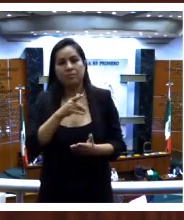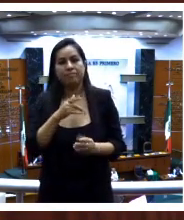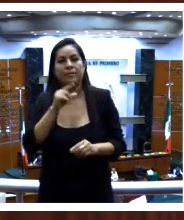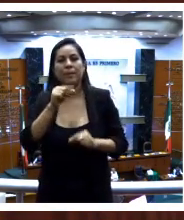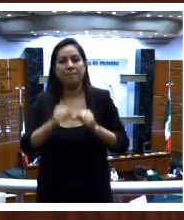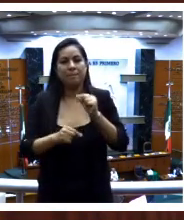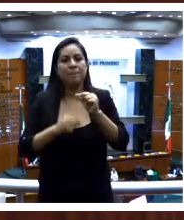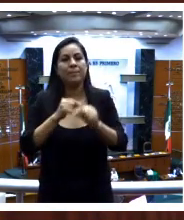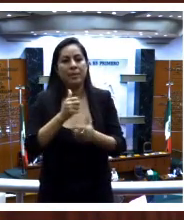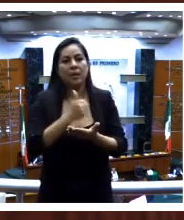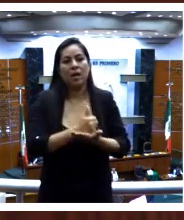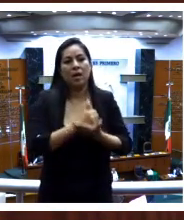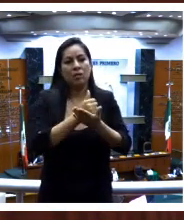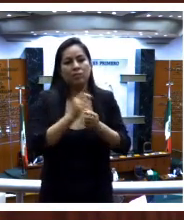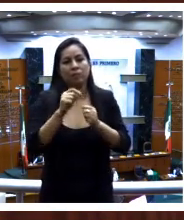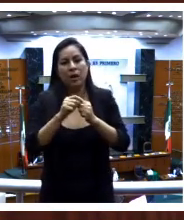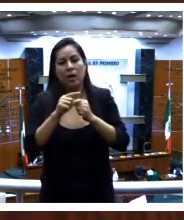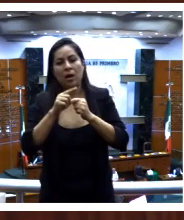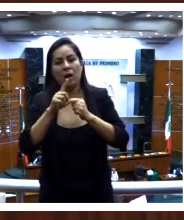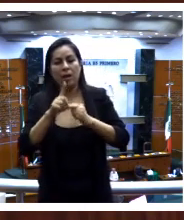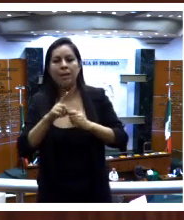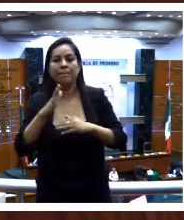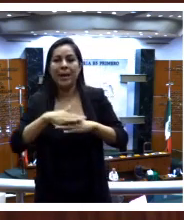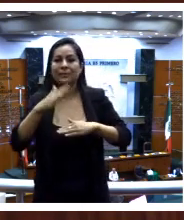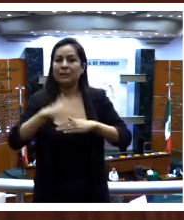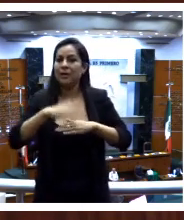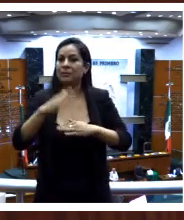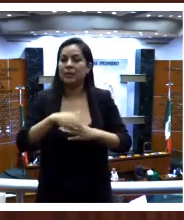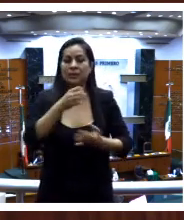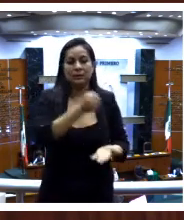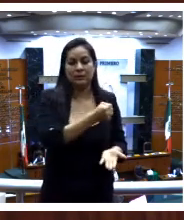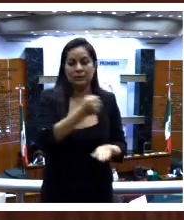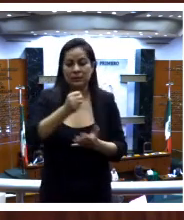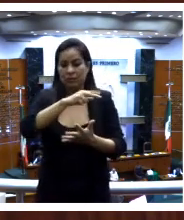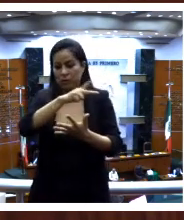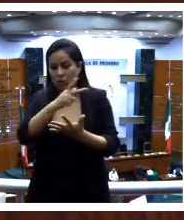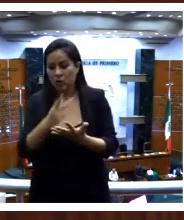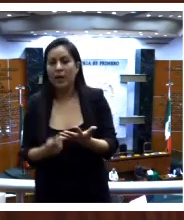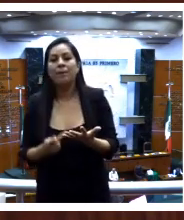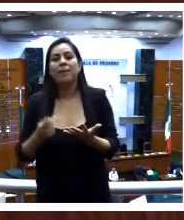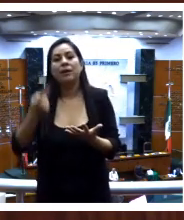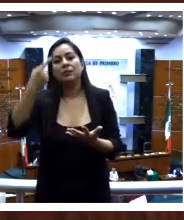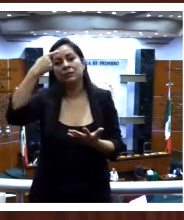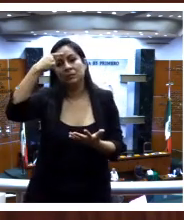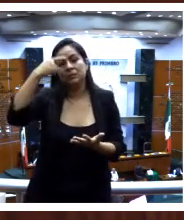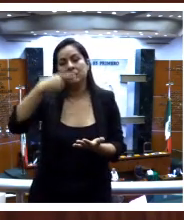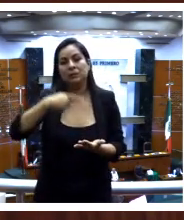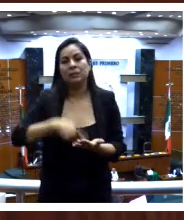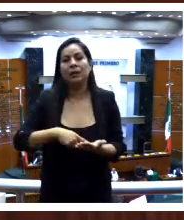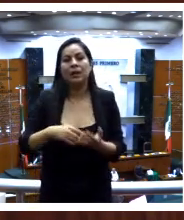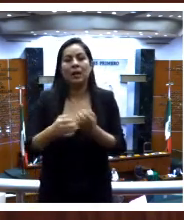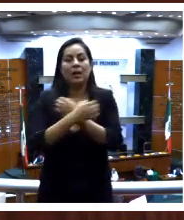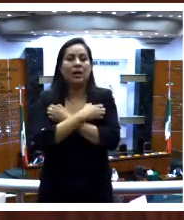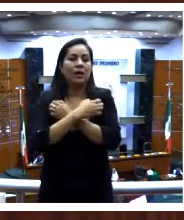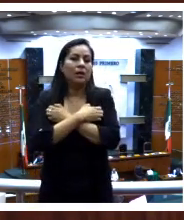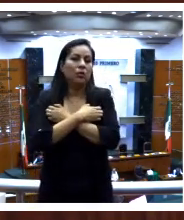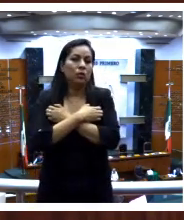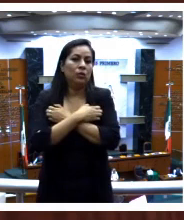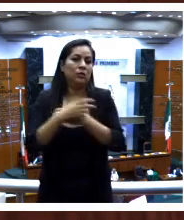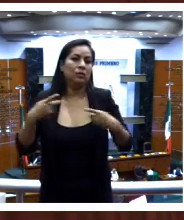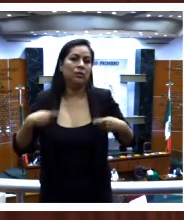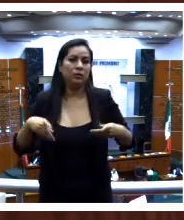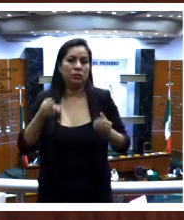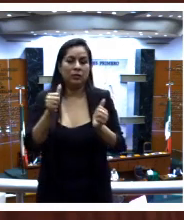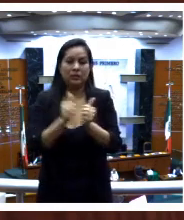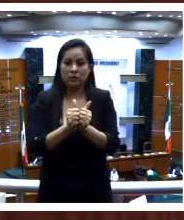ir apoyando, incrementando los recursos, programas para la educación a personas